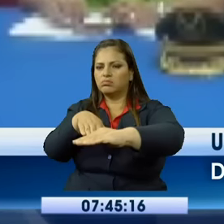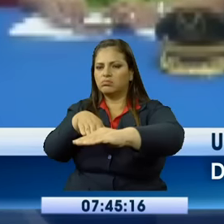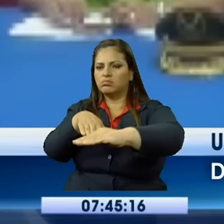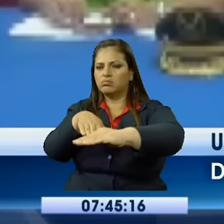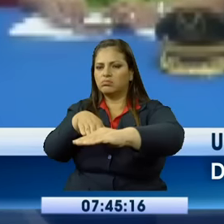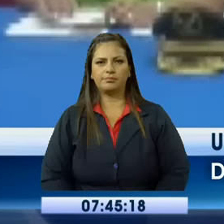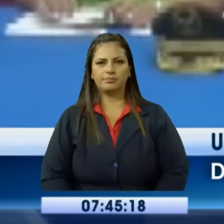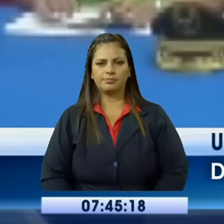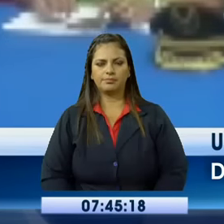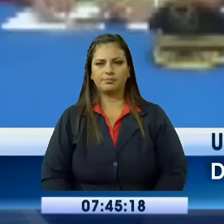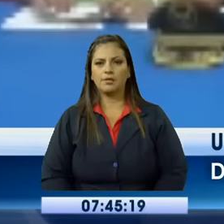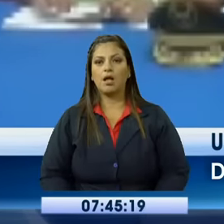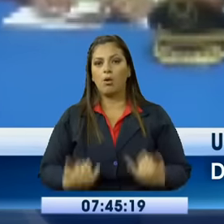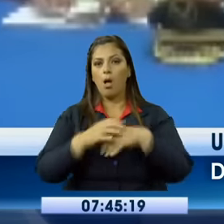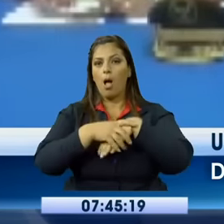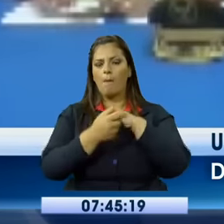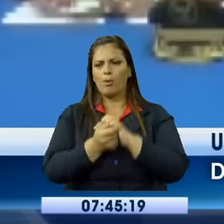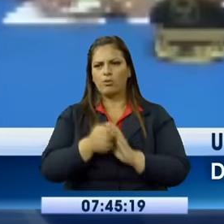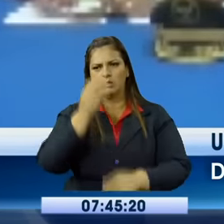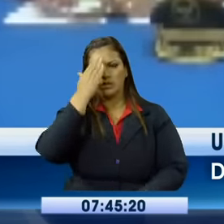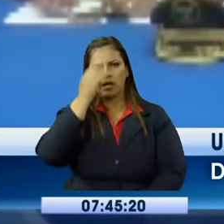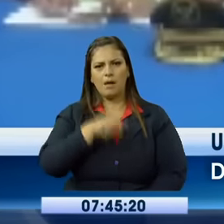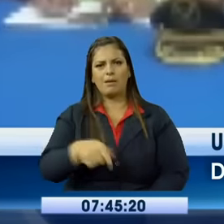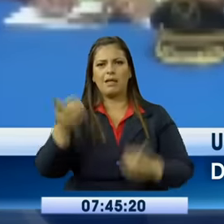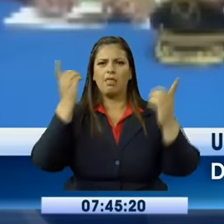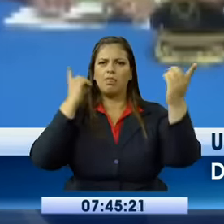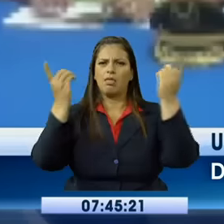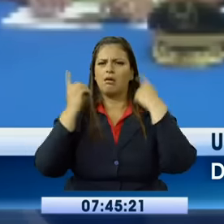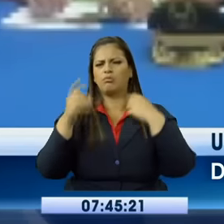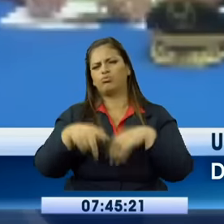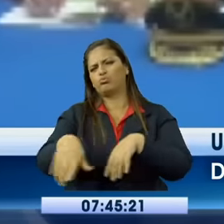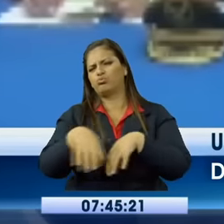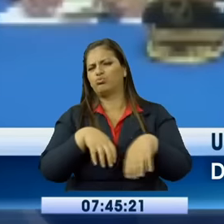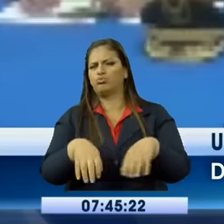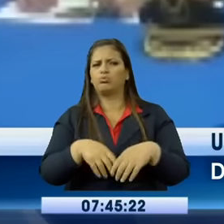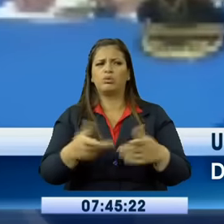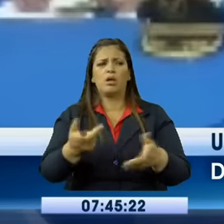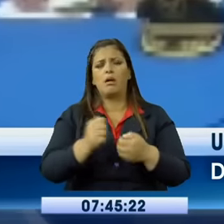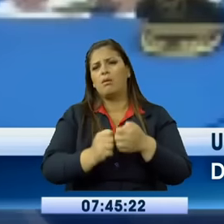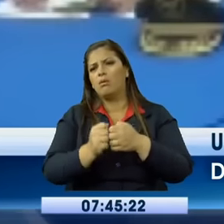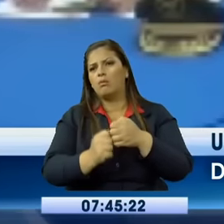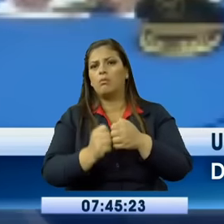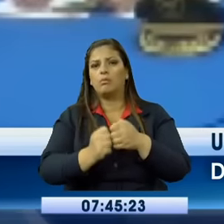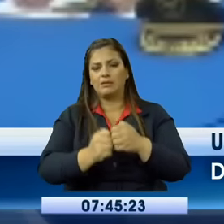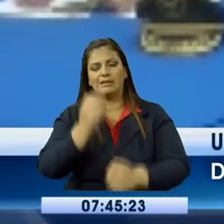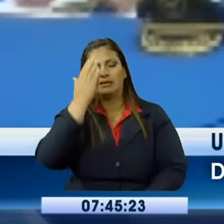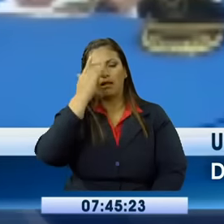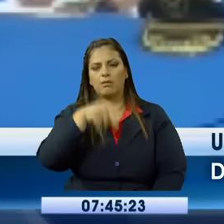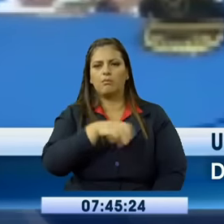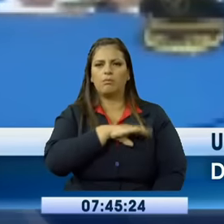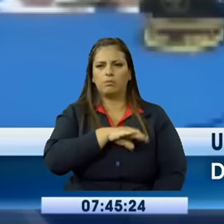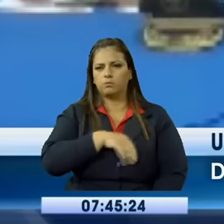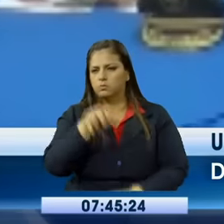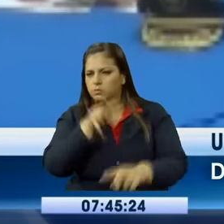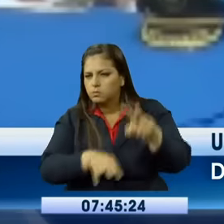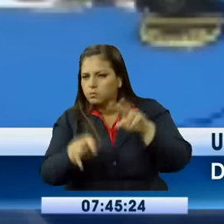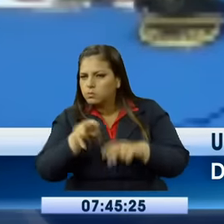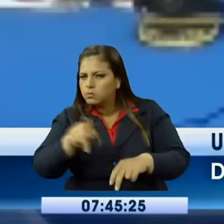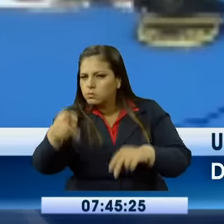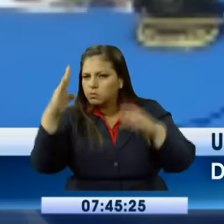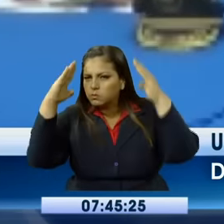la situación difícil de Atacames, se realizó una interdicción de un vehículo